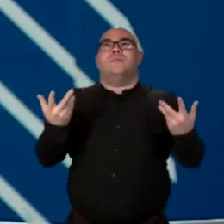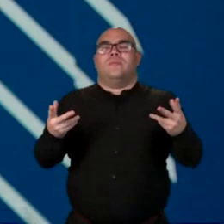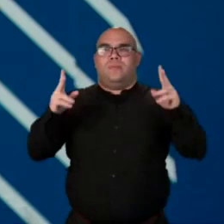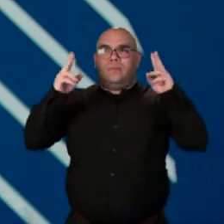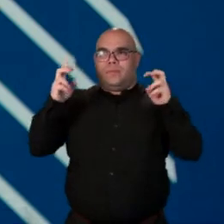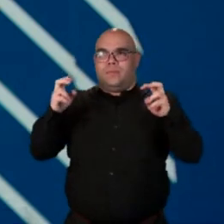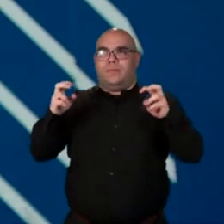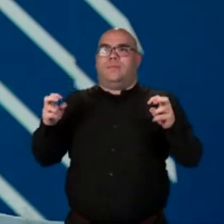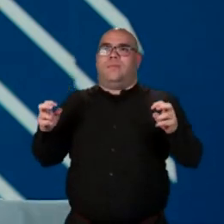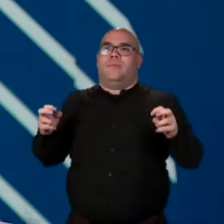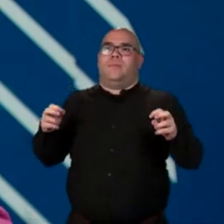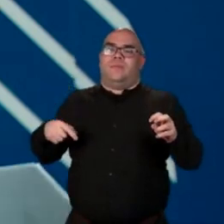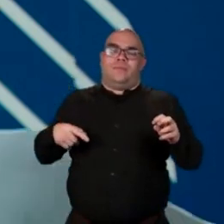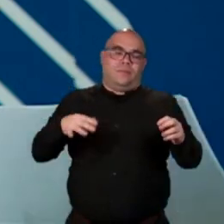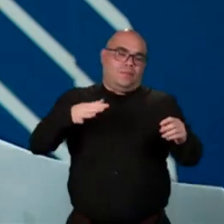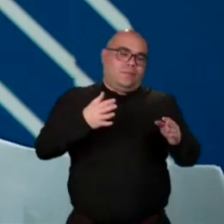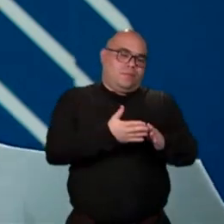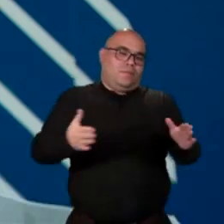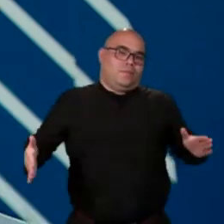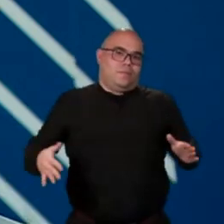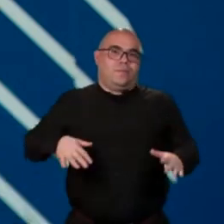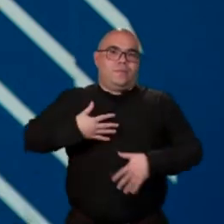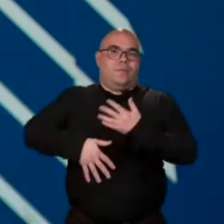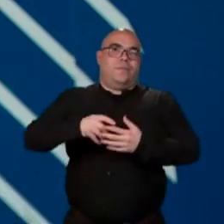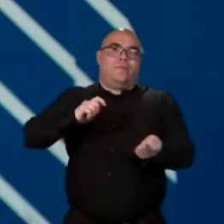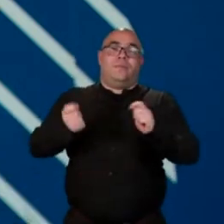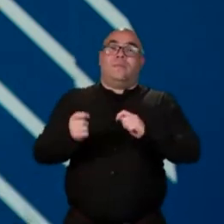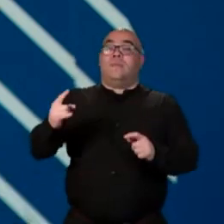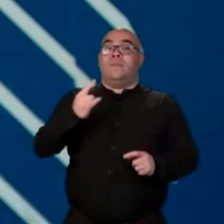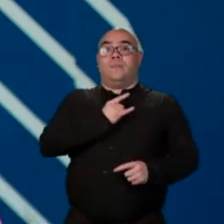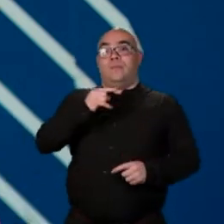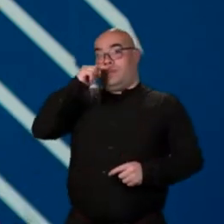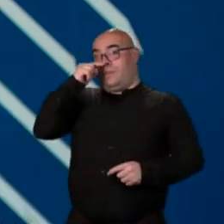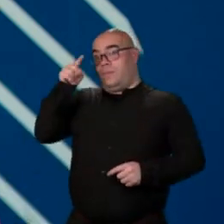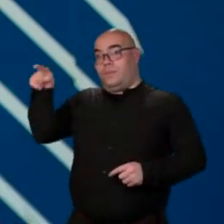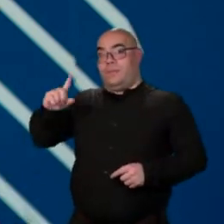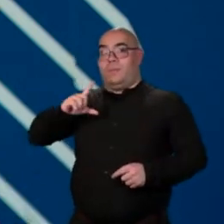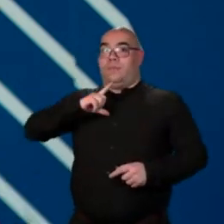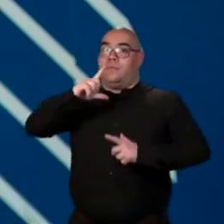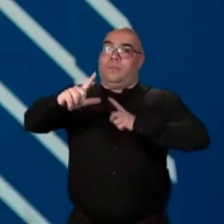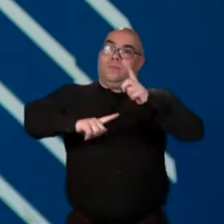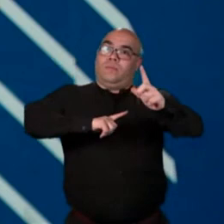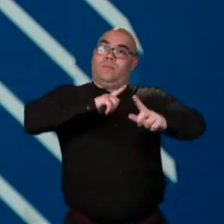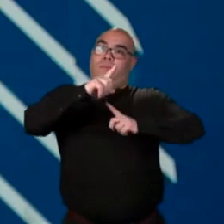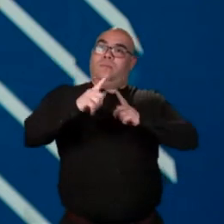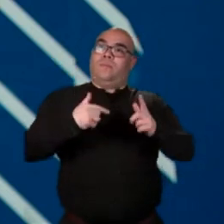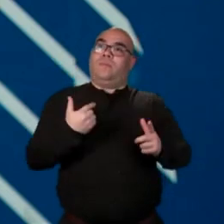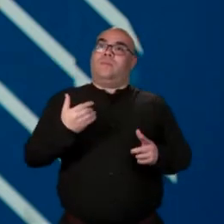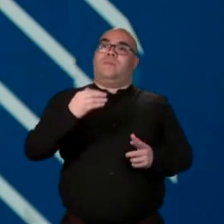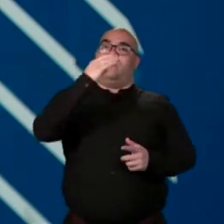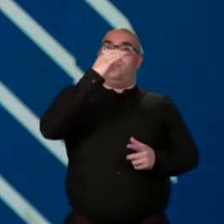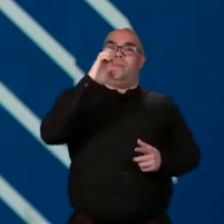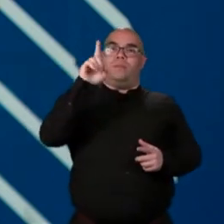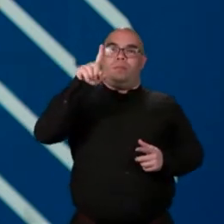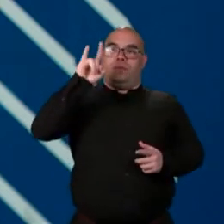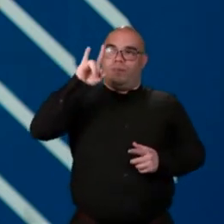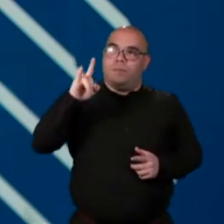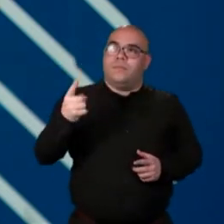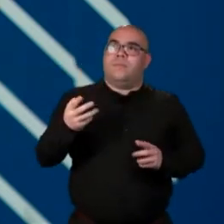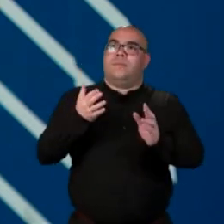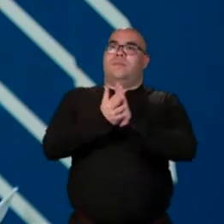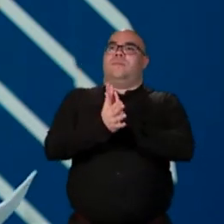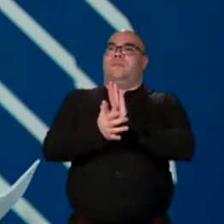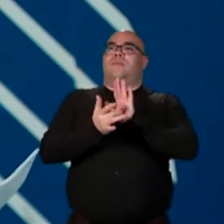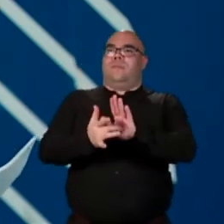de época. La Javeriana tenía un liderazgo muy importante, el CESU también lideraron